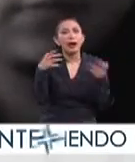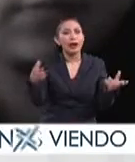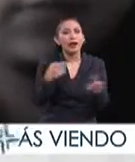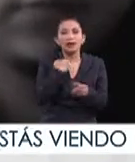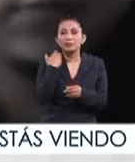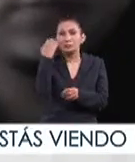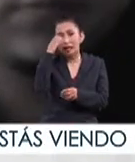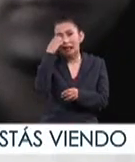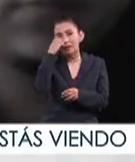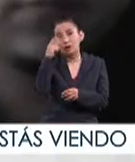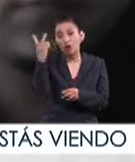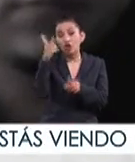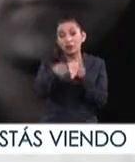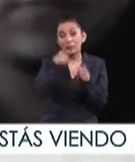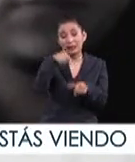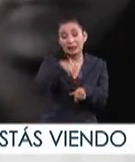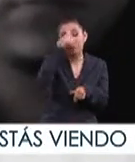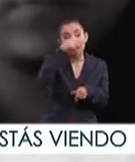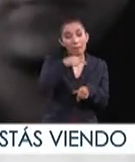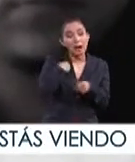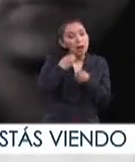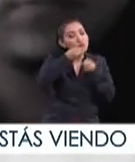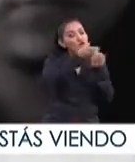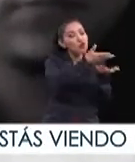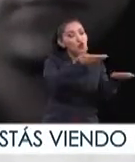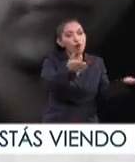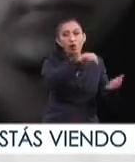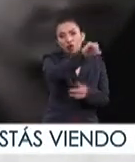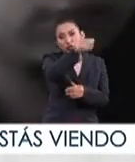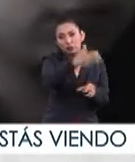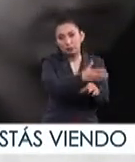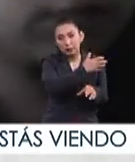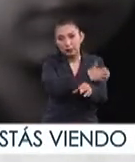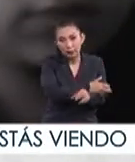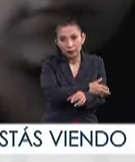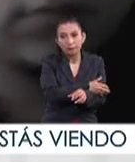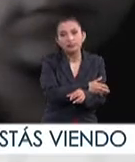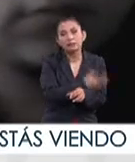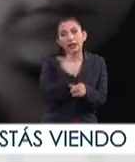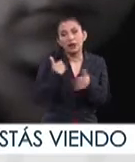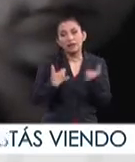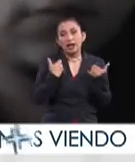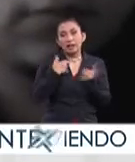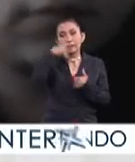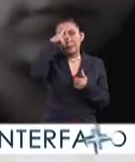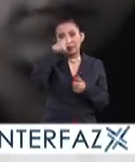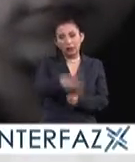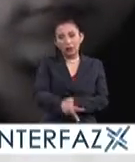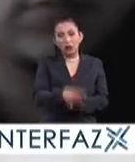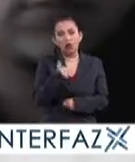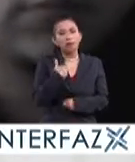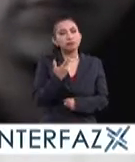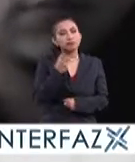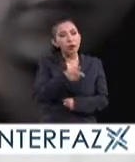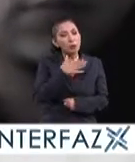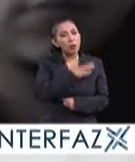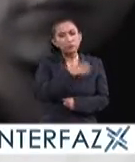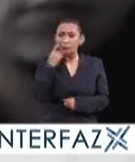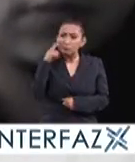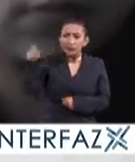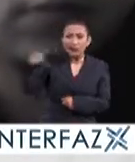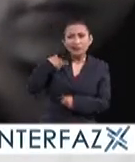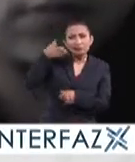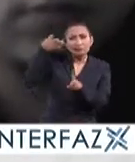gratísima experiencia y que estés de vuelta en México para compartir con el resto de tus compañeros y de los jóvenes mexicanos las bondades que